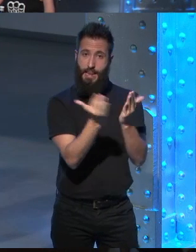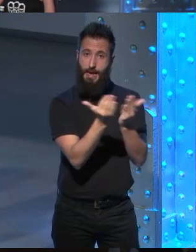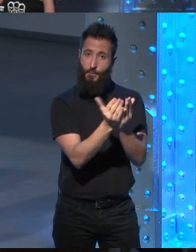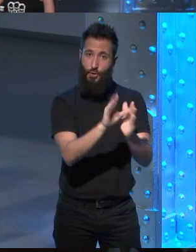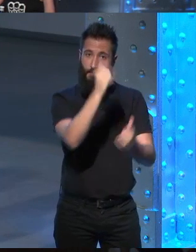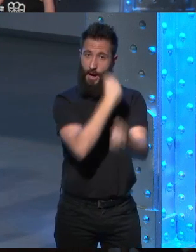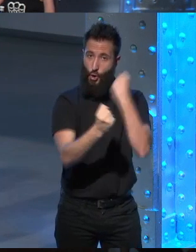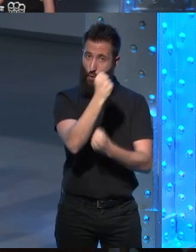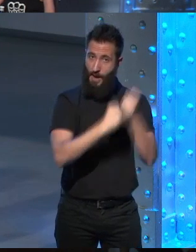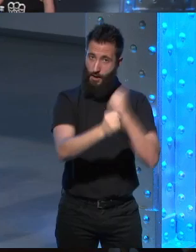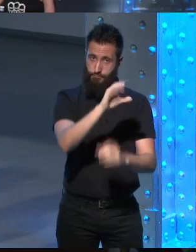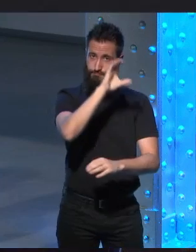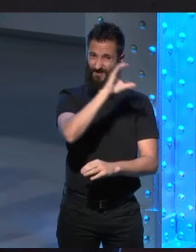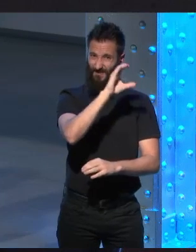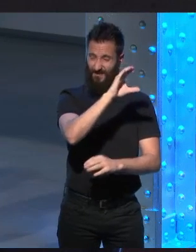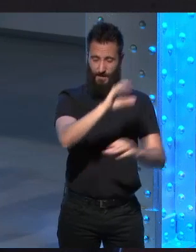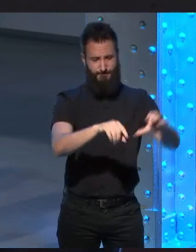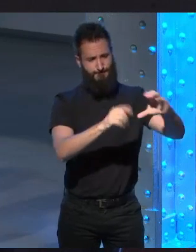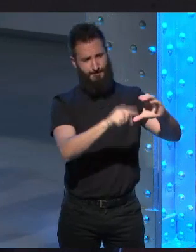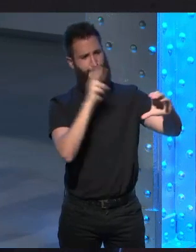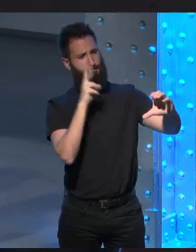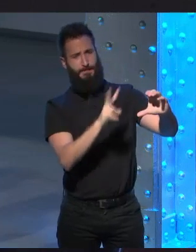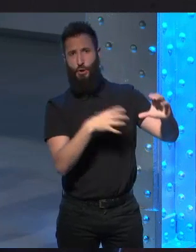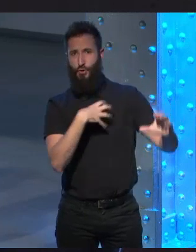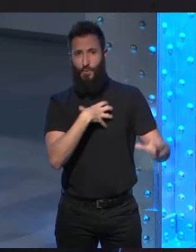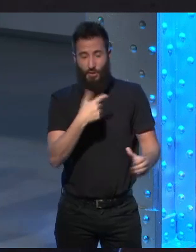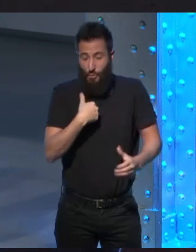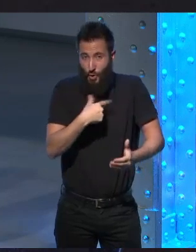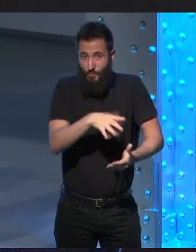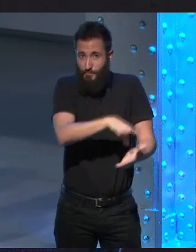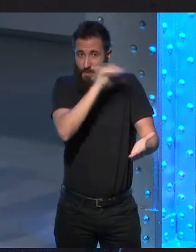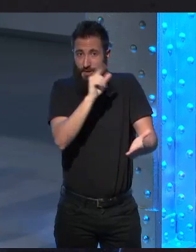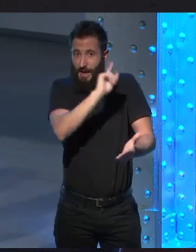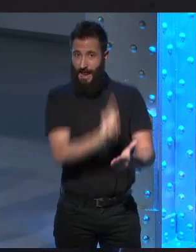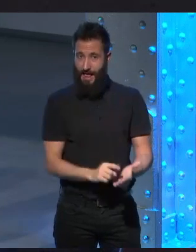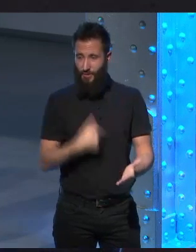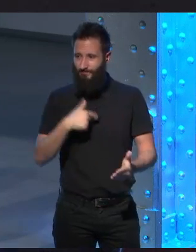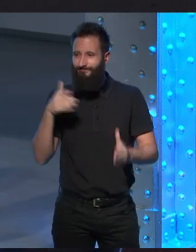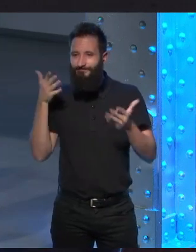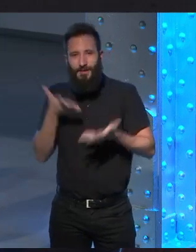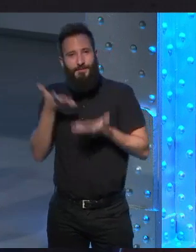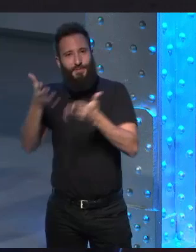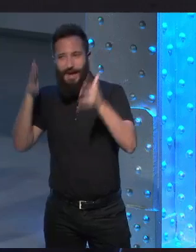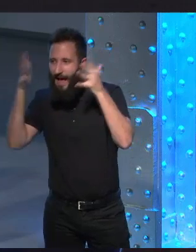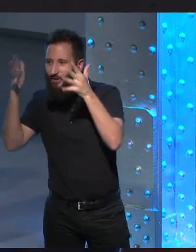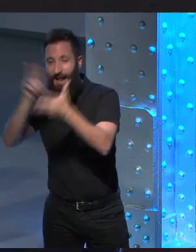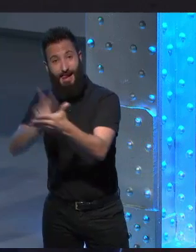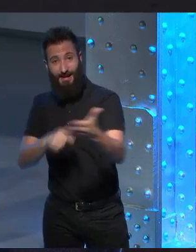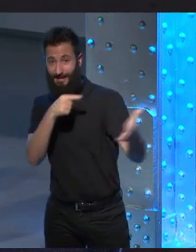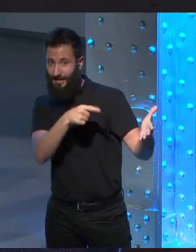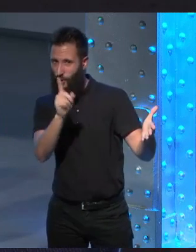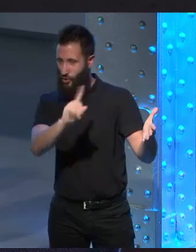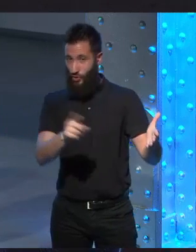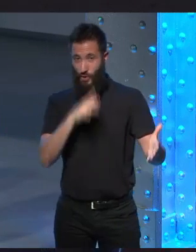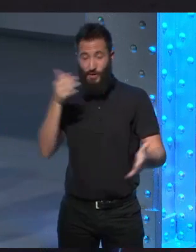gordo. En primer lugar, porque como yo no lo entiendo, no puedo recomendar a la gente que lo entienda. El otro día me regaló un libro de economía, un amigo mío que me lo dedicó